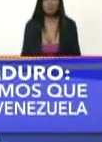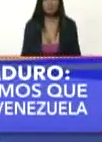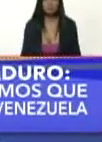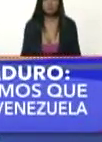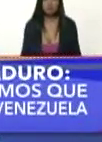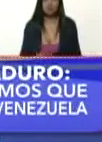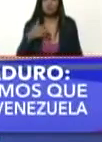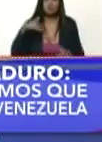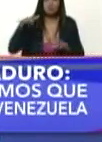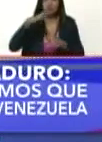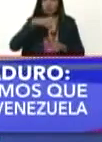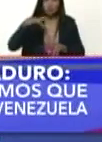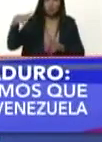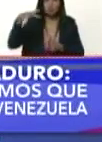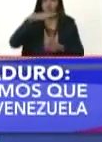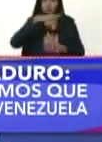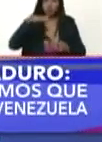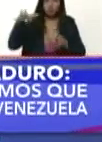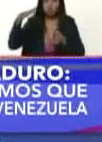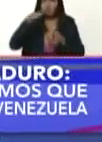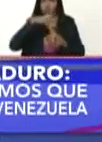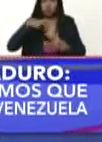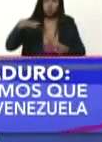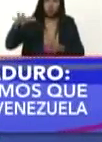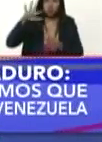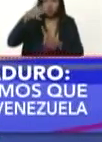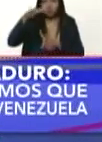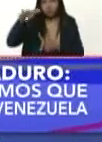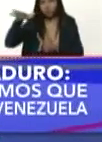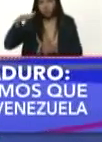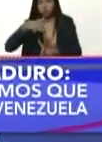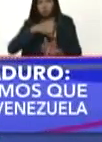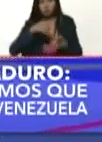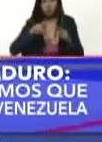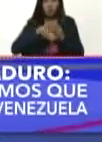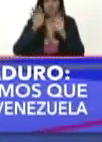Son manejados como títeres